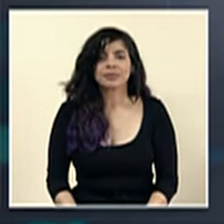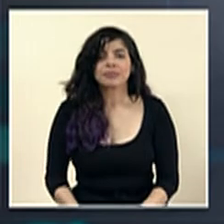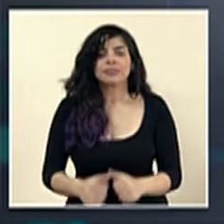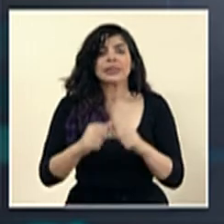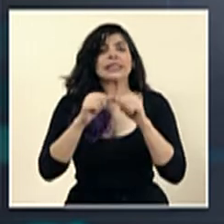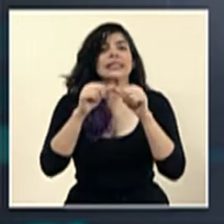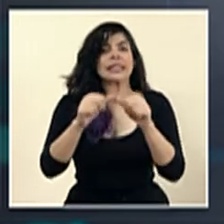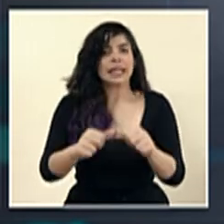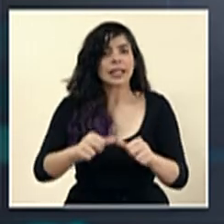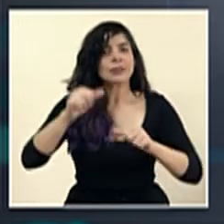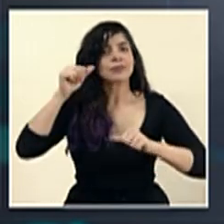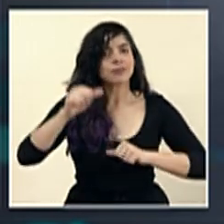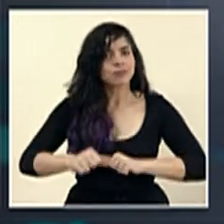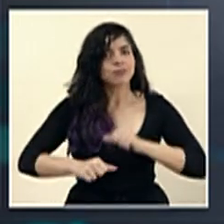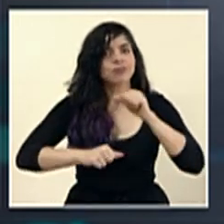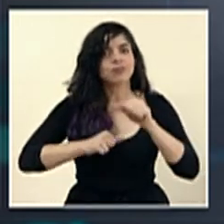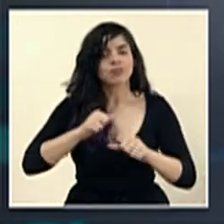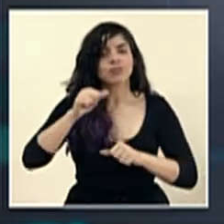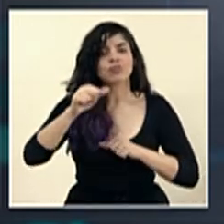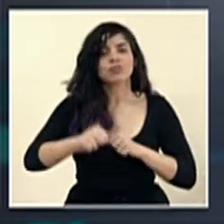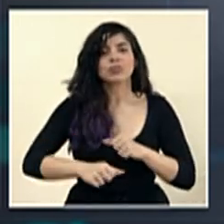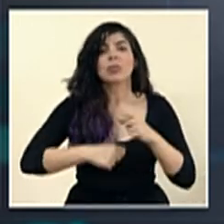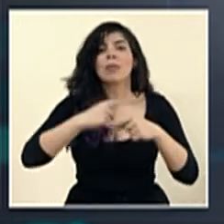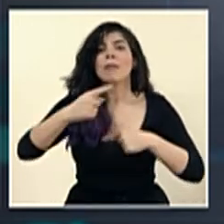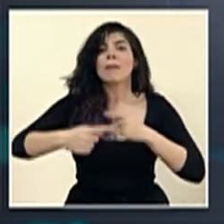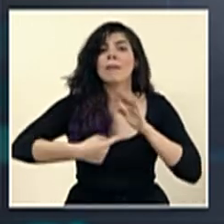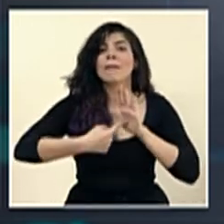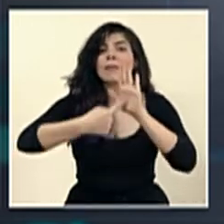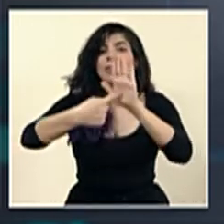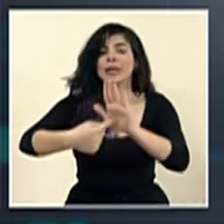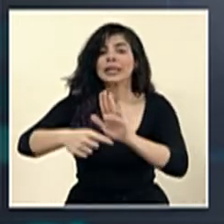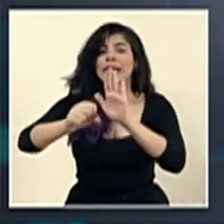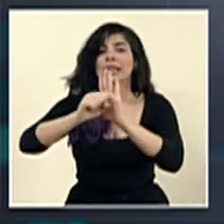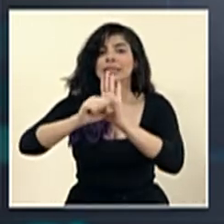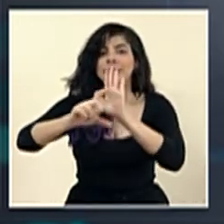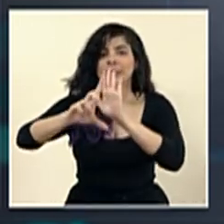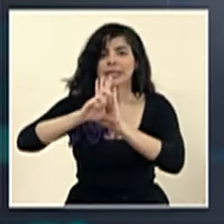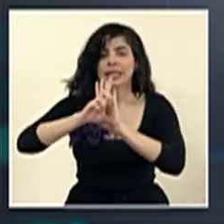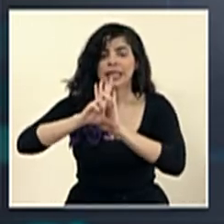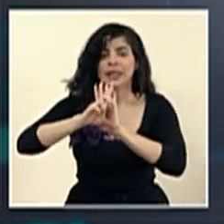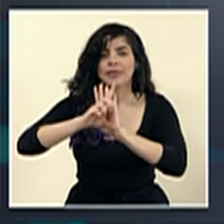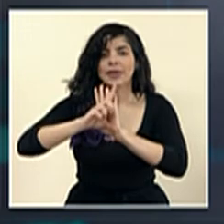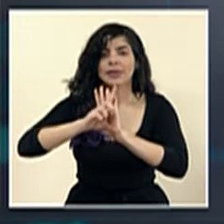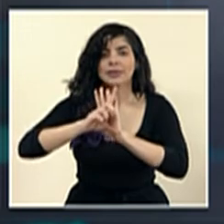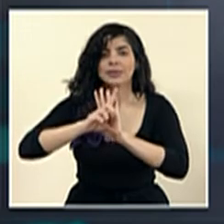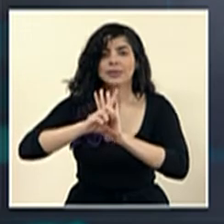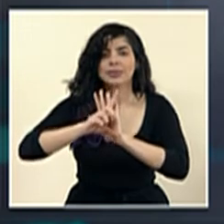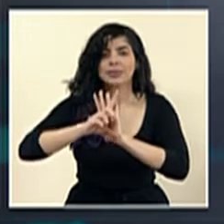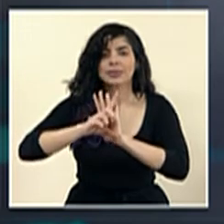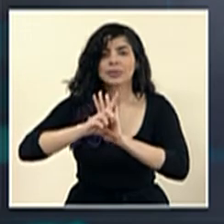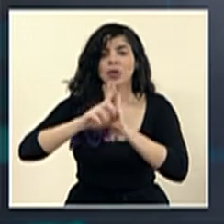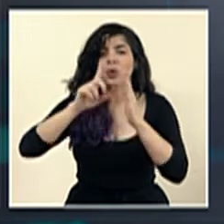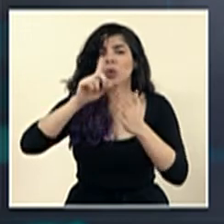Seguimos haciendo esfuerzos. Le presentaremos a la Asamblea Legislativa un proyecto de